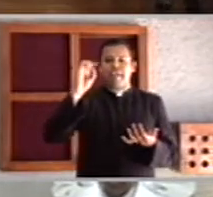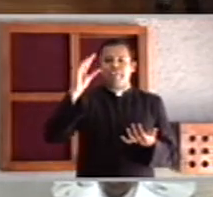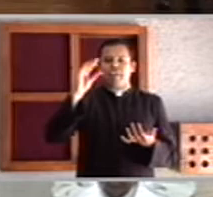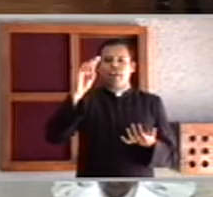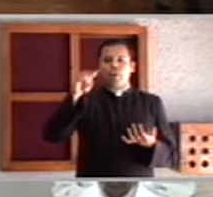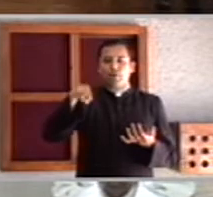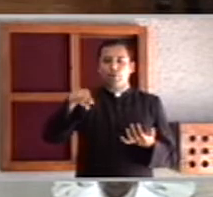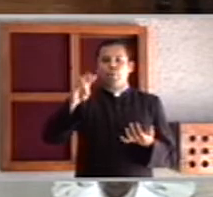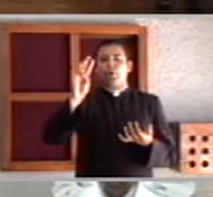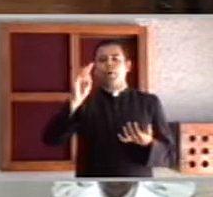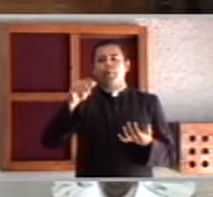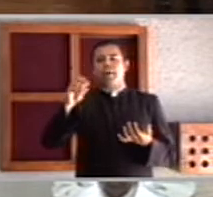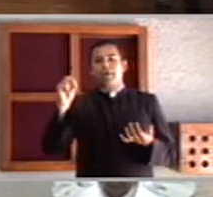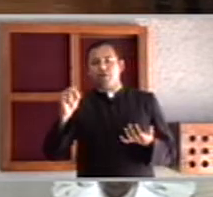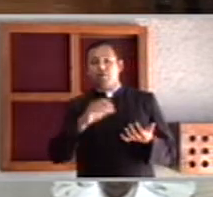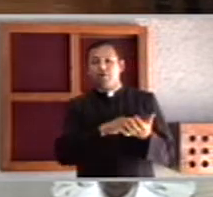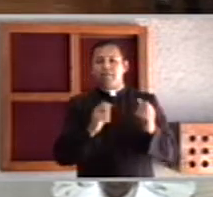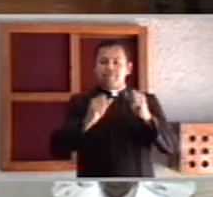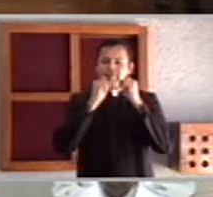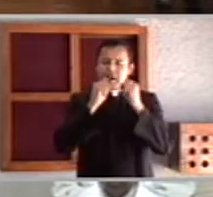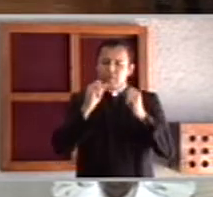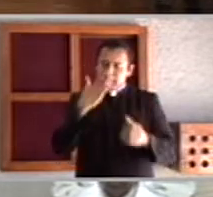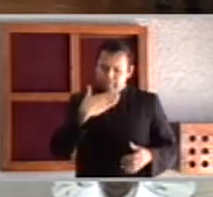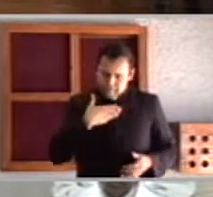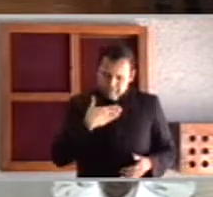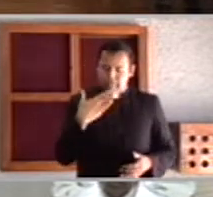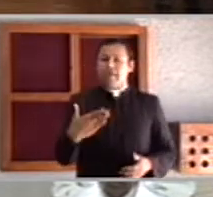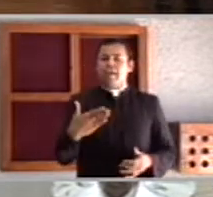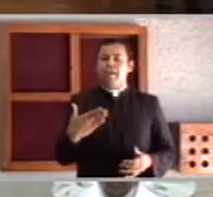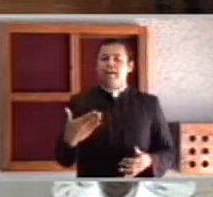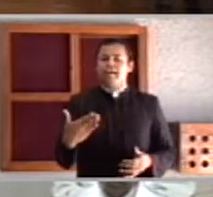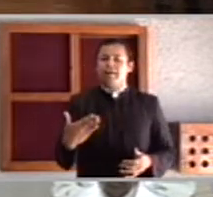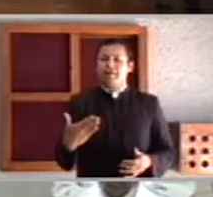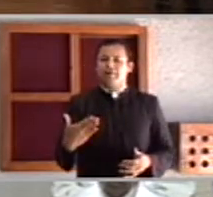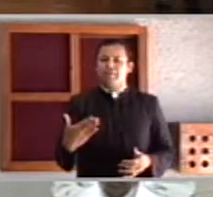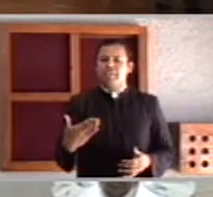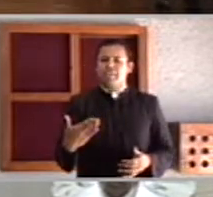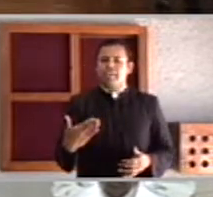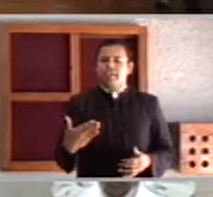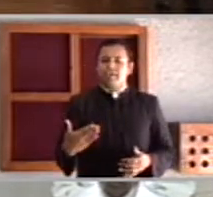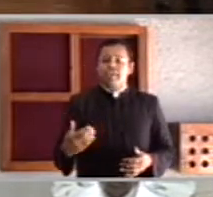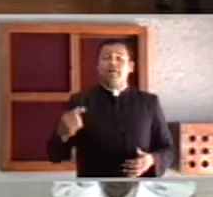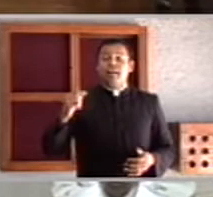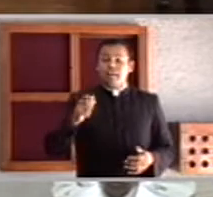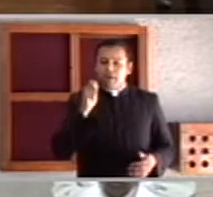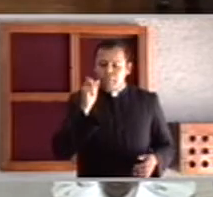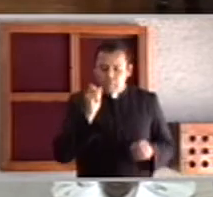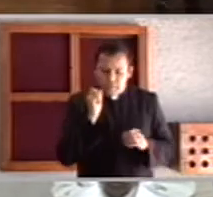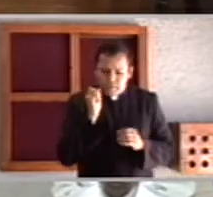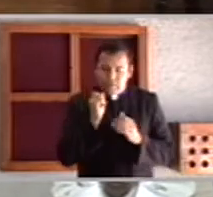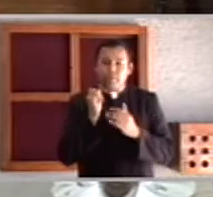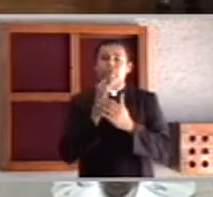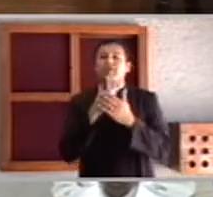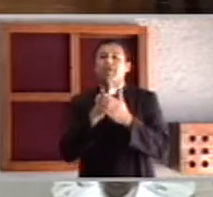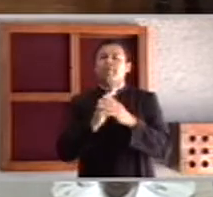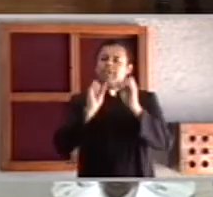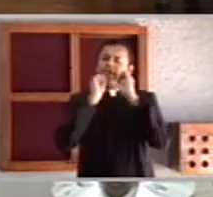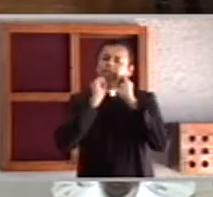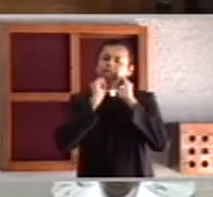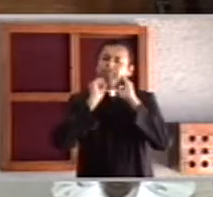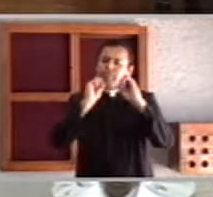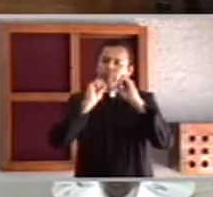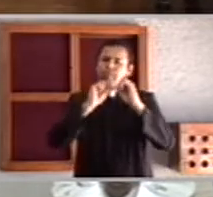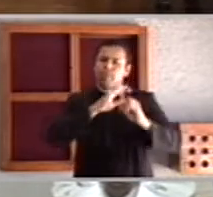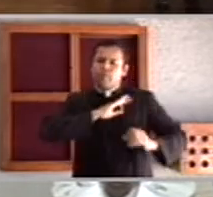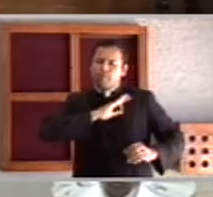agonía, esa lucha por el bien, que solo es posible en la gracia del Señor, en